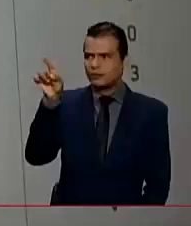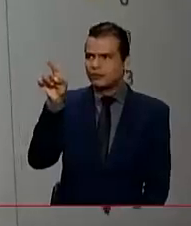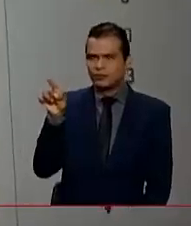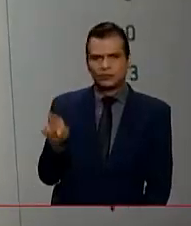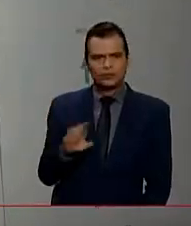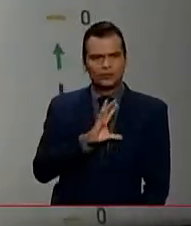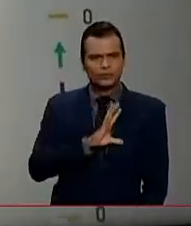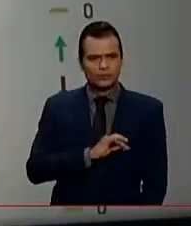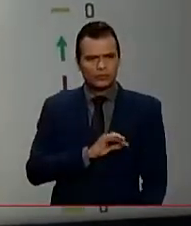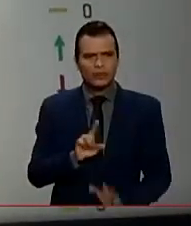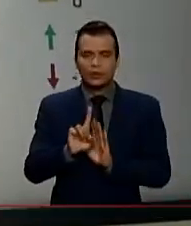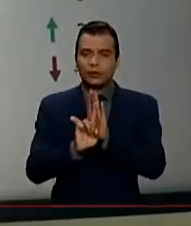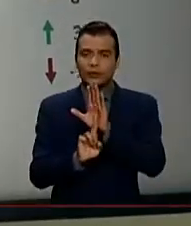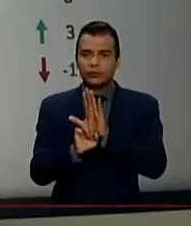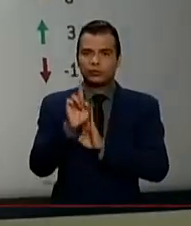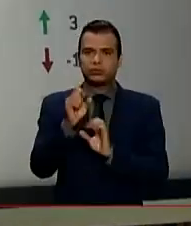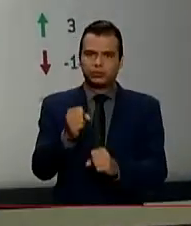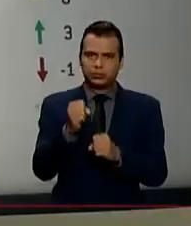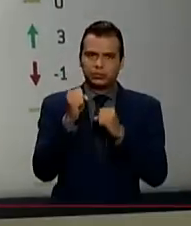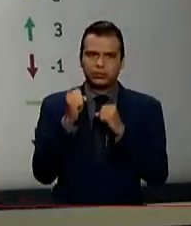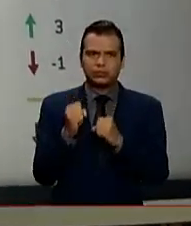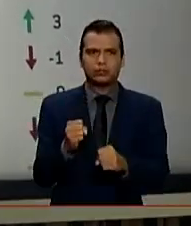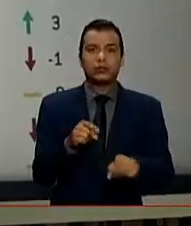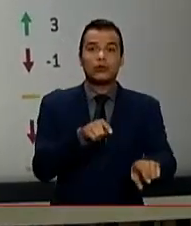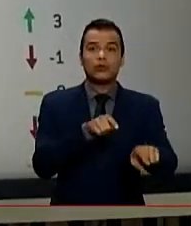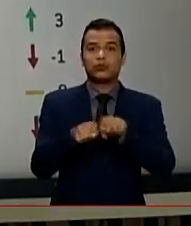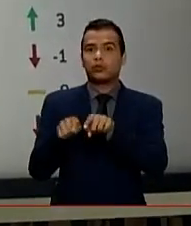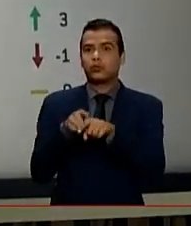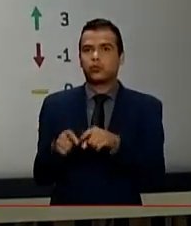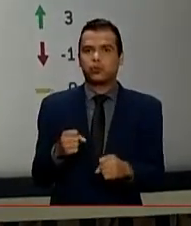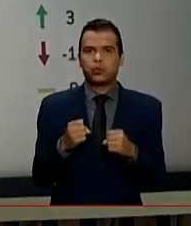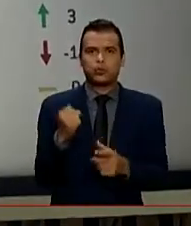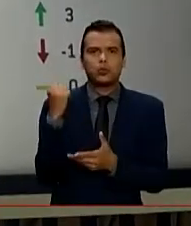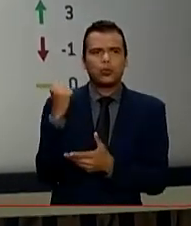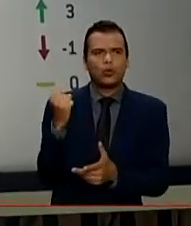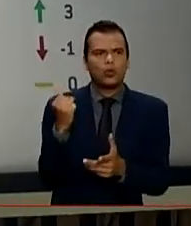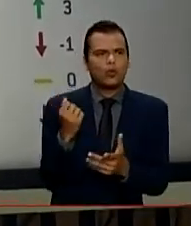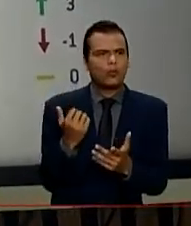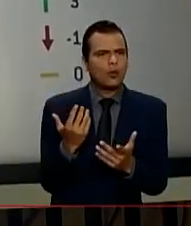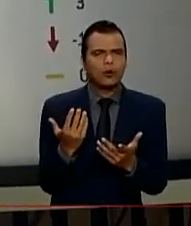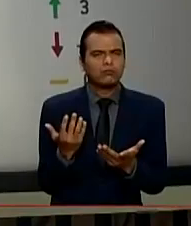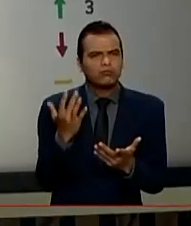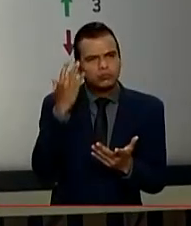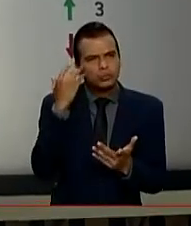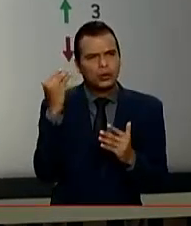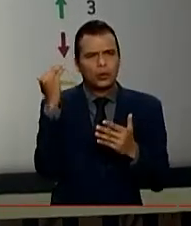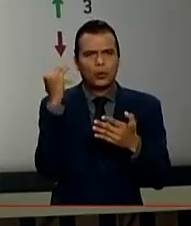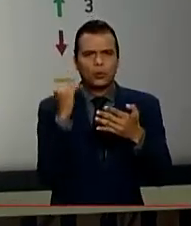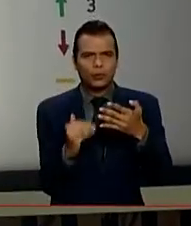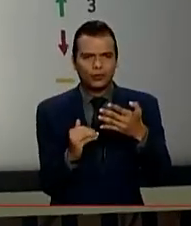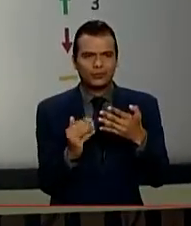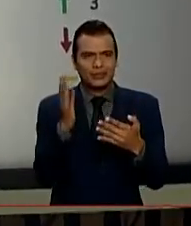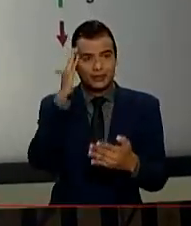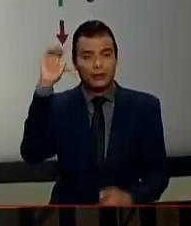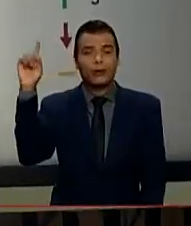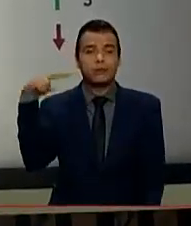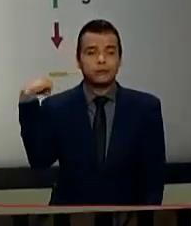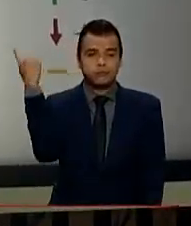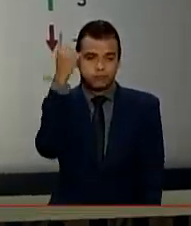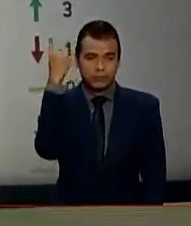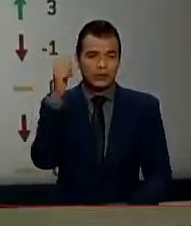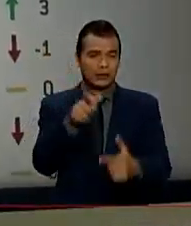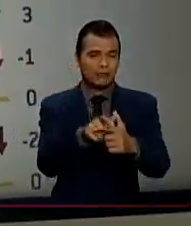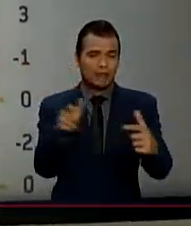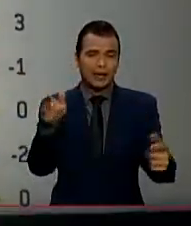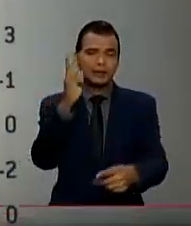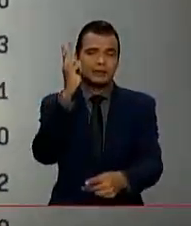que Cali haya sido desplazada de este tercer lugar a este cuarto lugar. Y una de esas razones es la inseguridad. Pero para